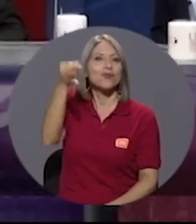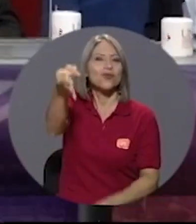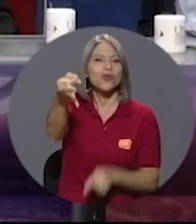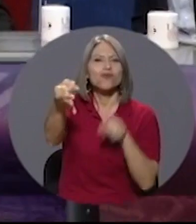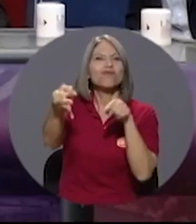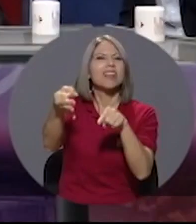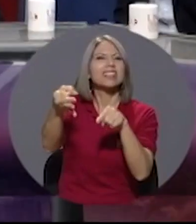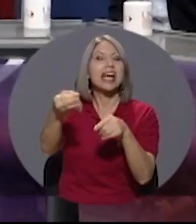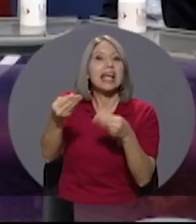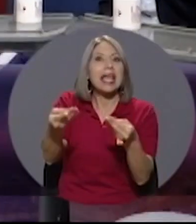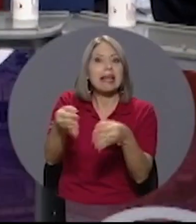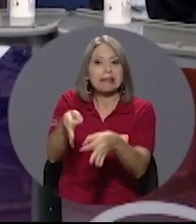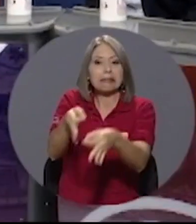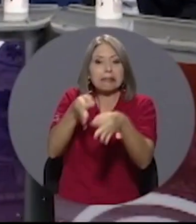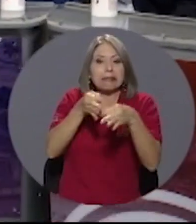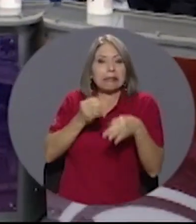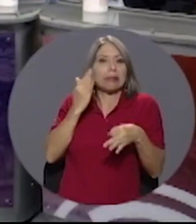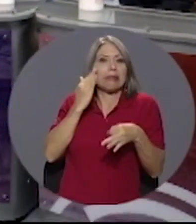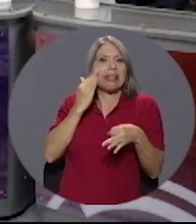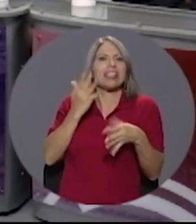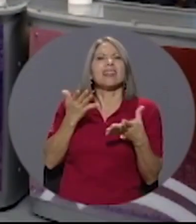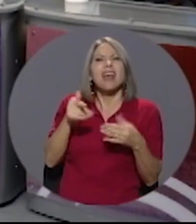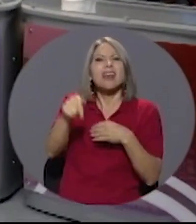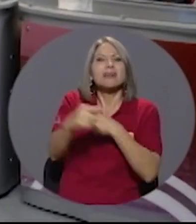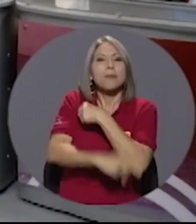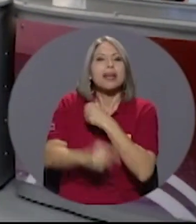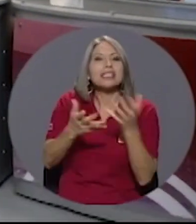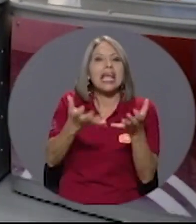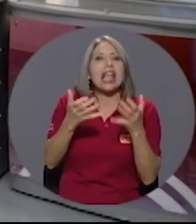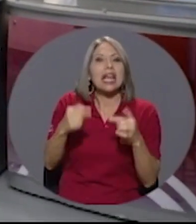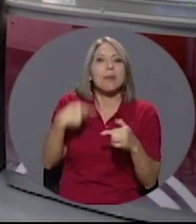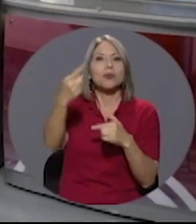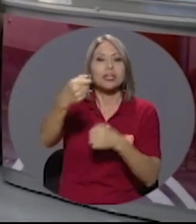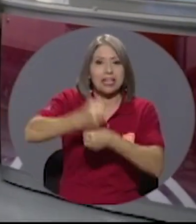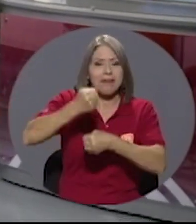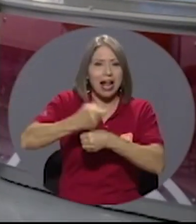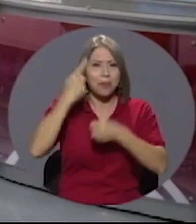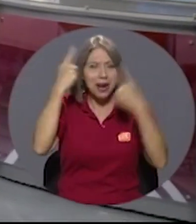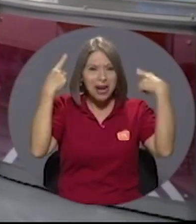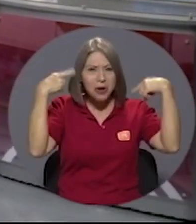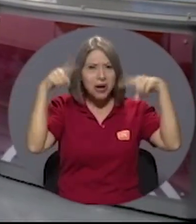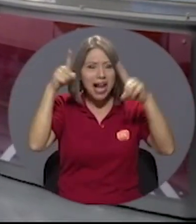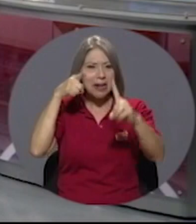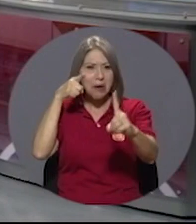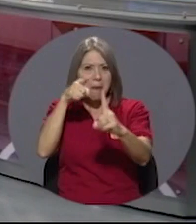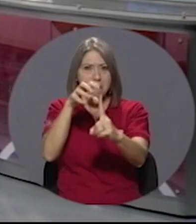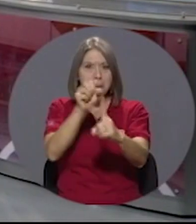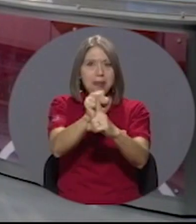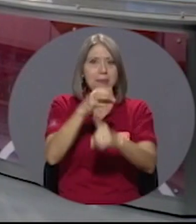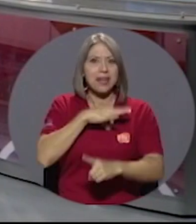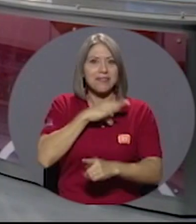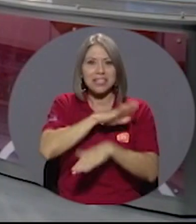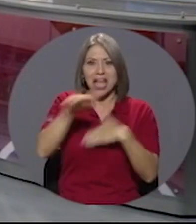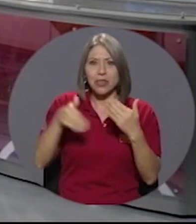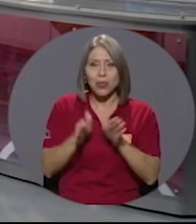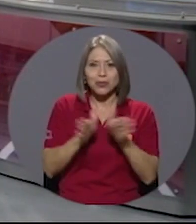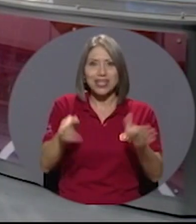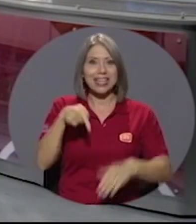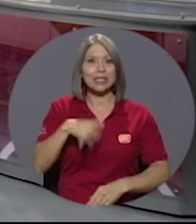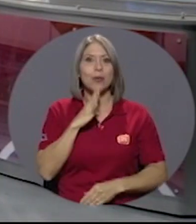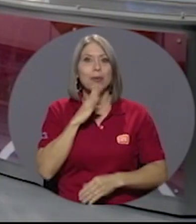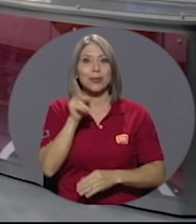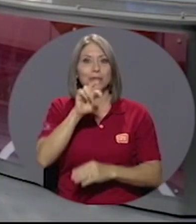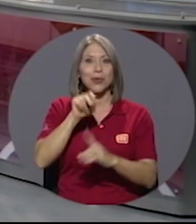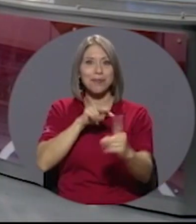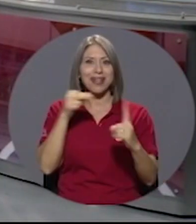nos está permitiendo anticipar ese país que queremos y trabajarlo para lograr las metas que nos beneficien a todos y todas. De eso vamos a